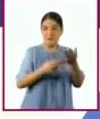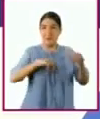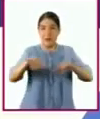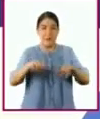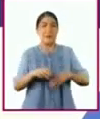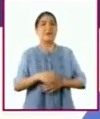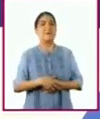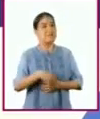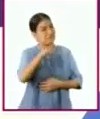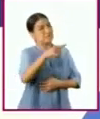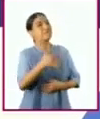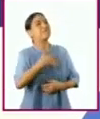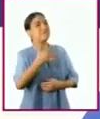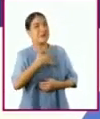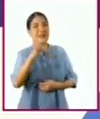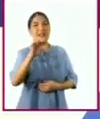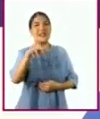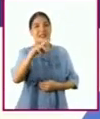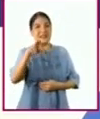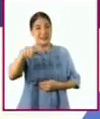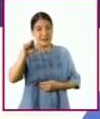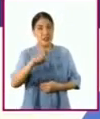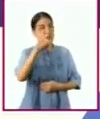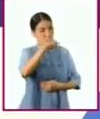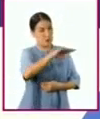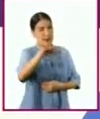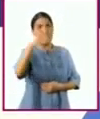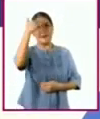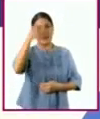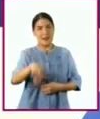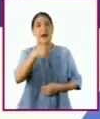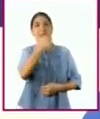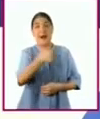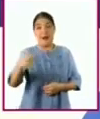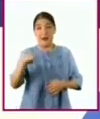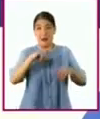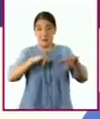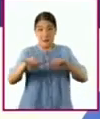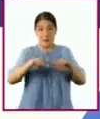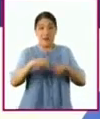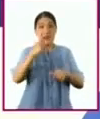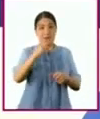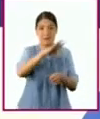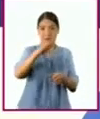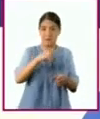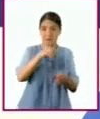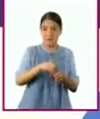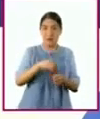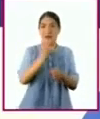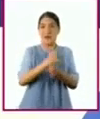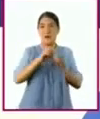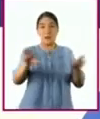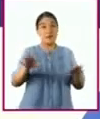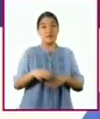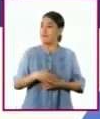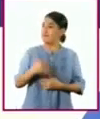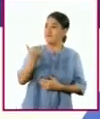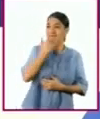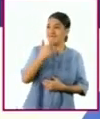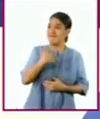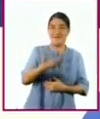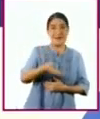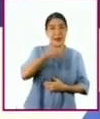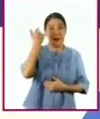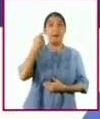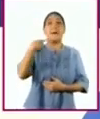te pareció, Enrique? ¿Sabías que cada mapa tiene todos estos elementos? No, pero